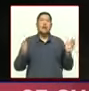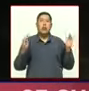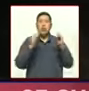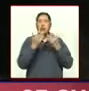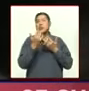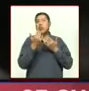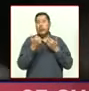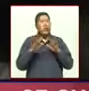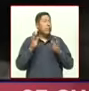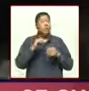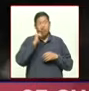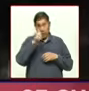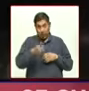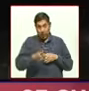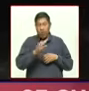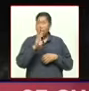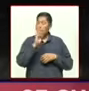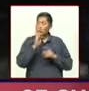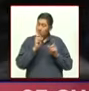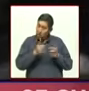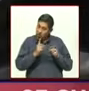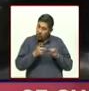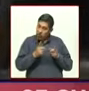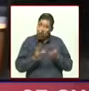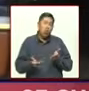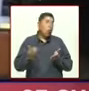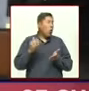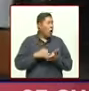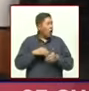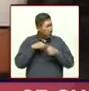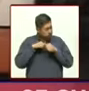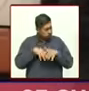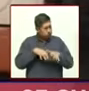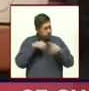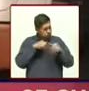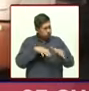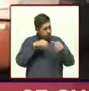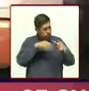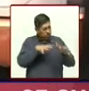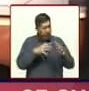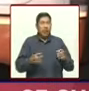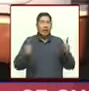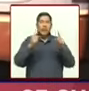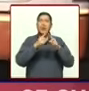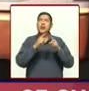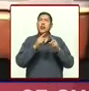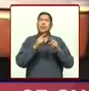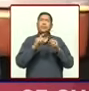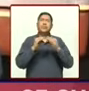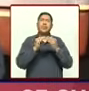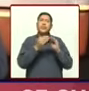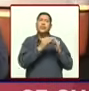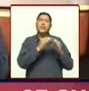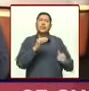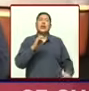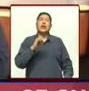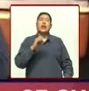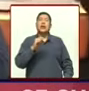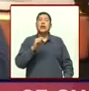ha podido conocer es que mañana a las 6 de la mañana tomarán nuevamente rumbo, en este caso hasta la población de